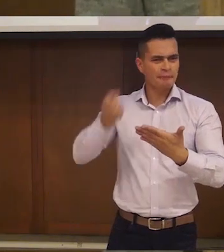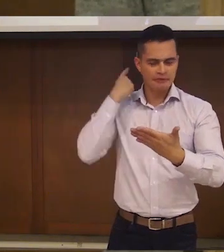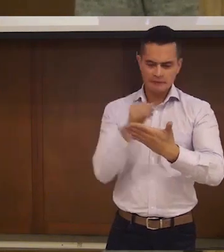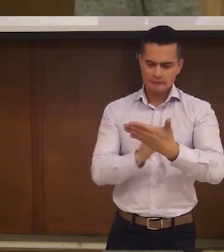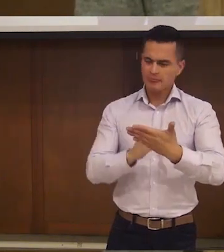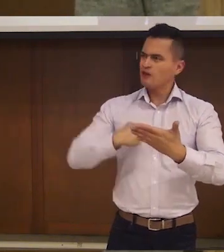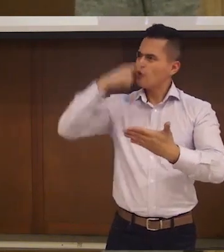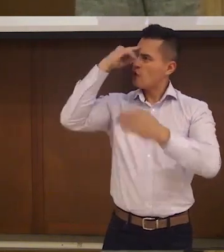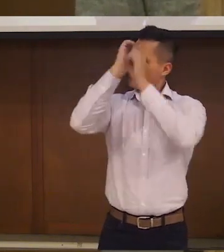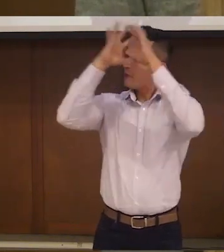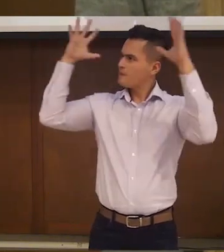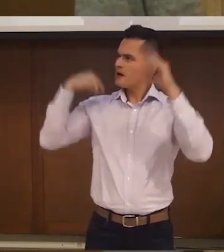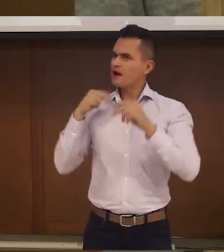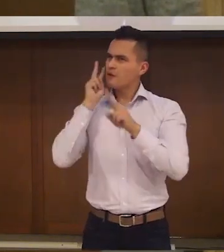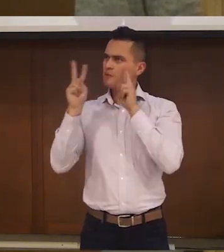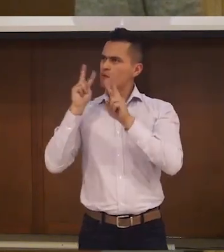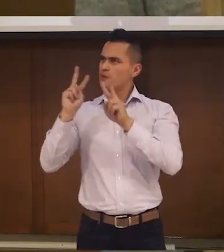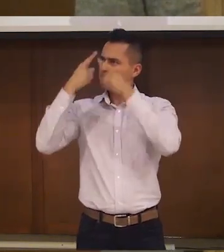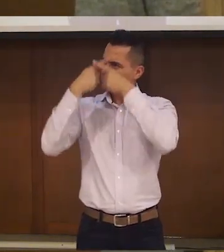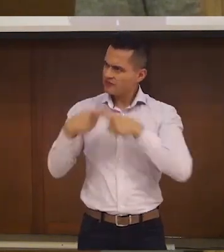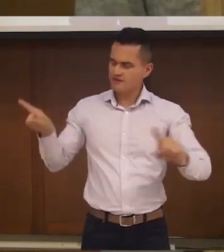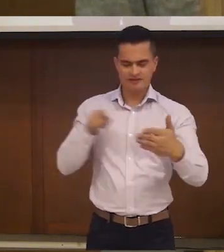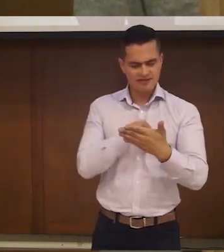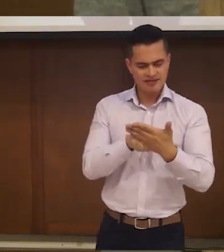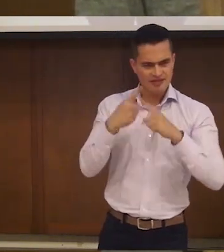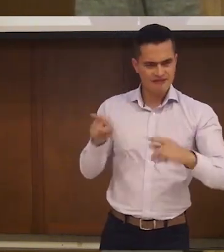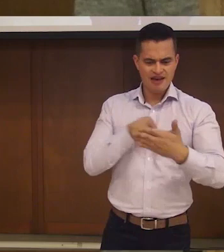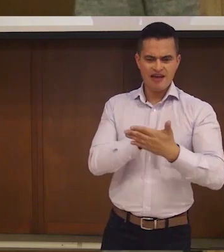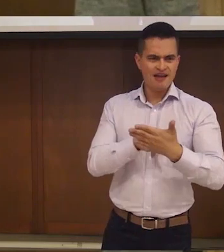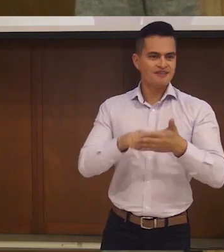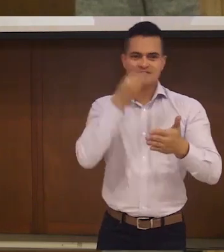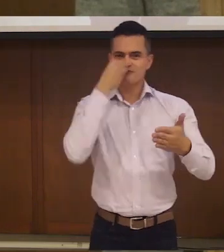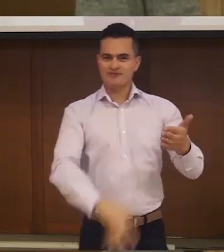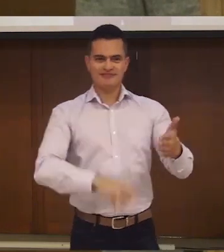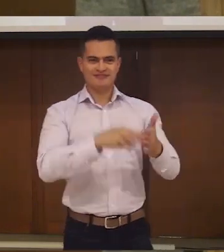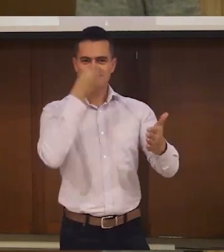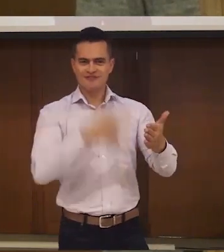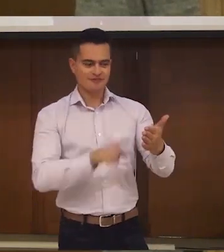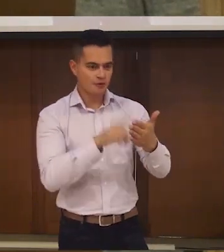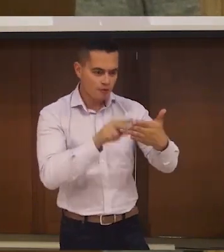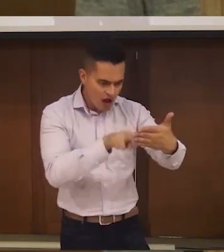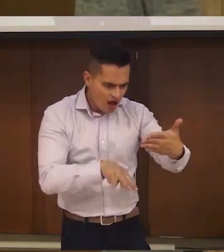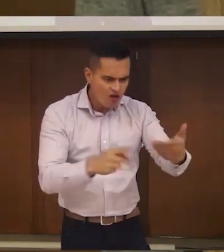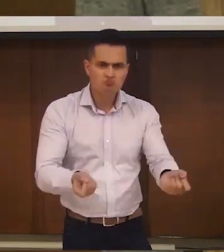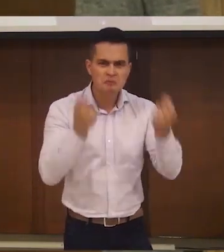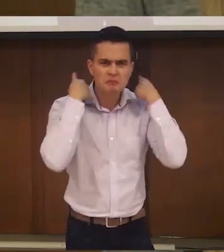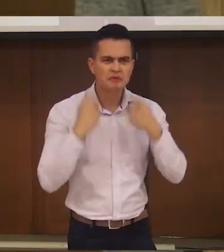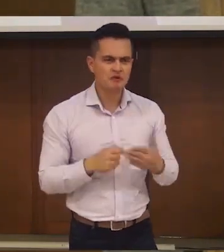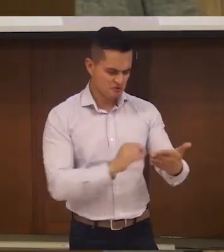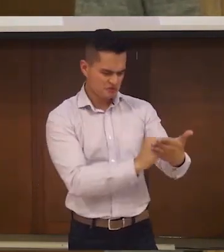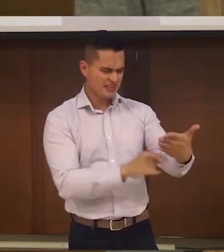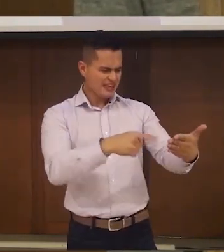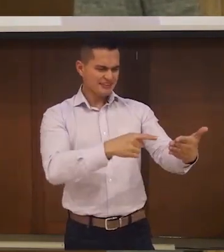tiene en su mente y las que se les muestran, esto es una cosa que no sirve para nada, porque no se entiende. Sí,